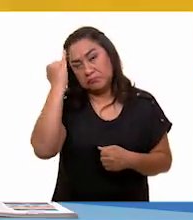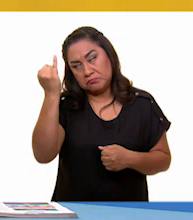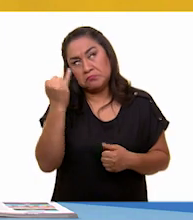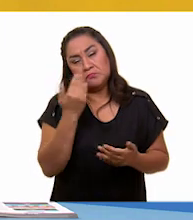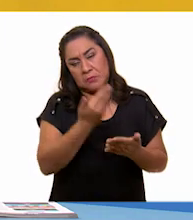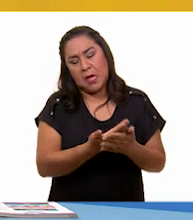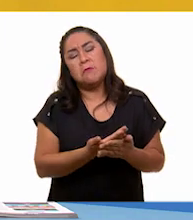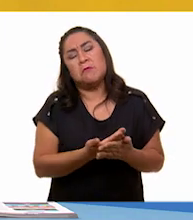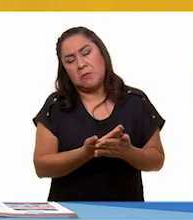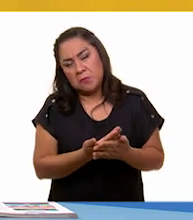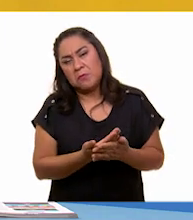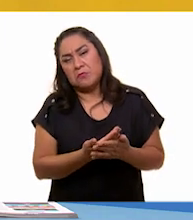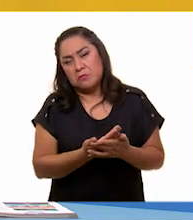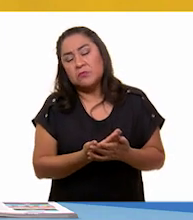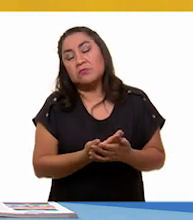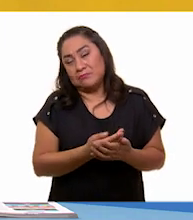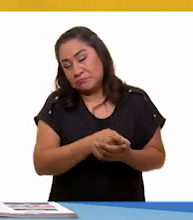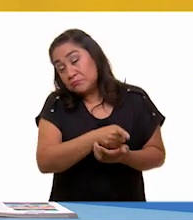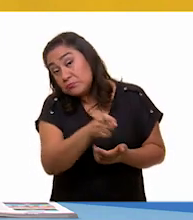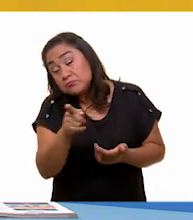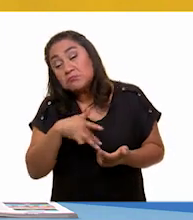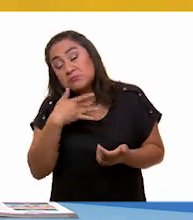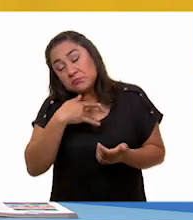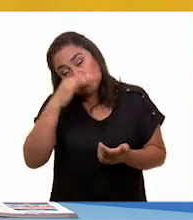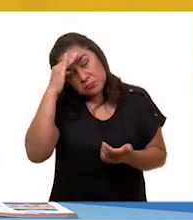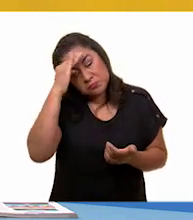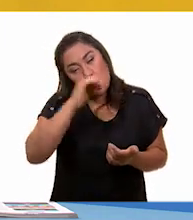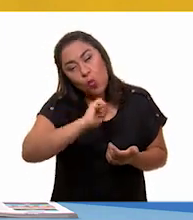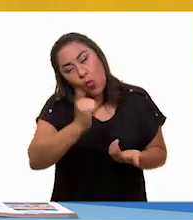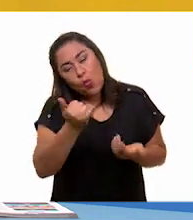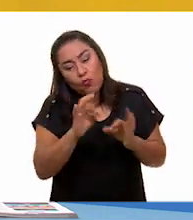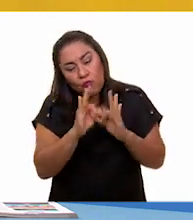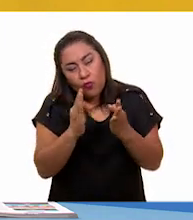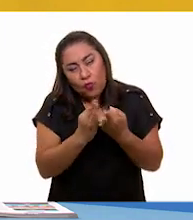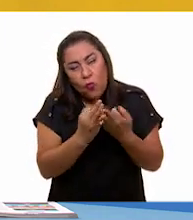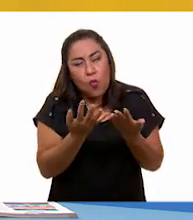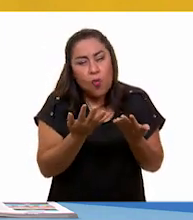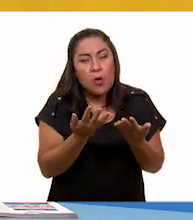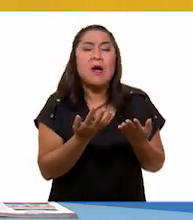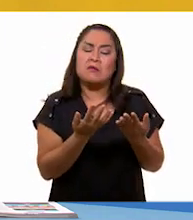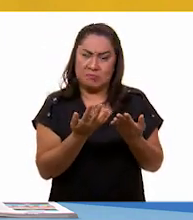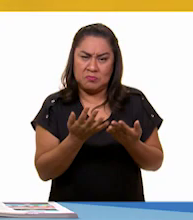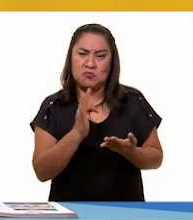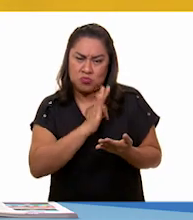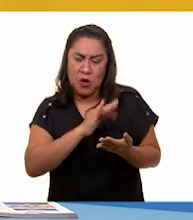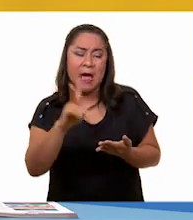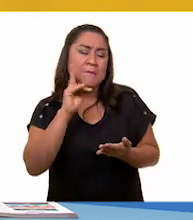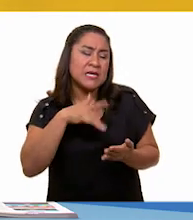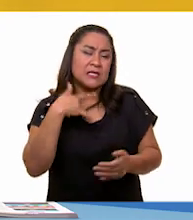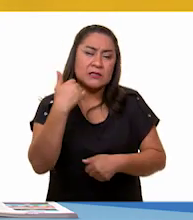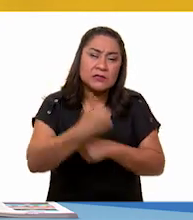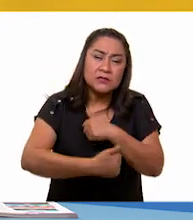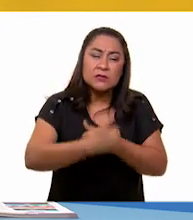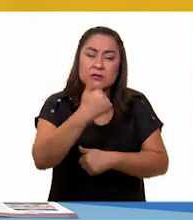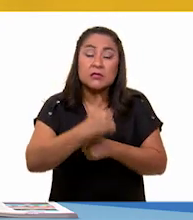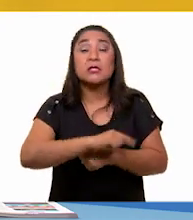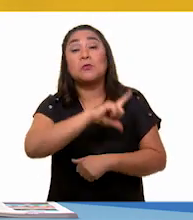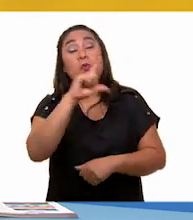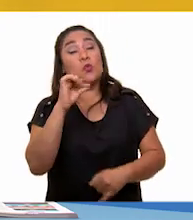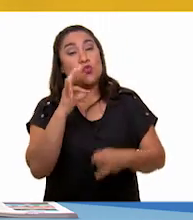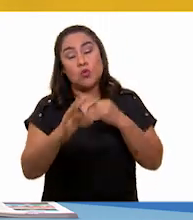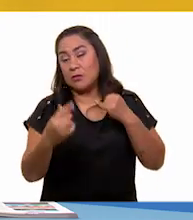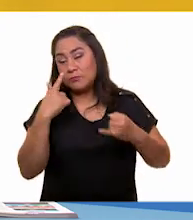Sí, ustedes tienen un camino diferente para llegar al resultado. Está bien, llévenlo a cabo y al final